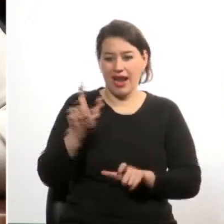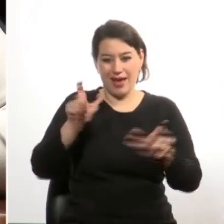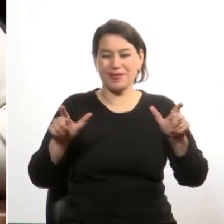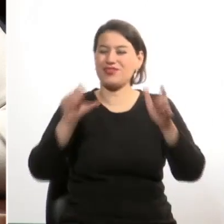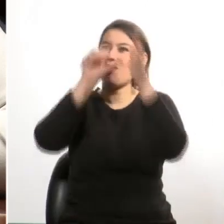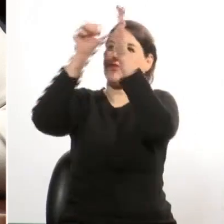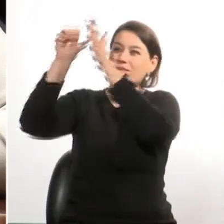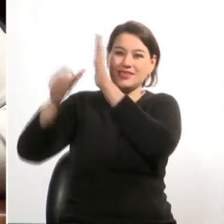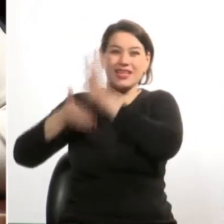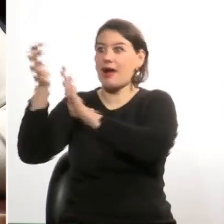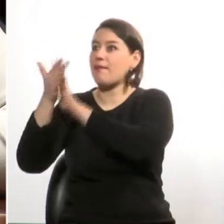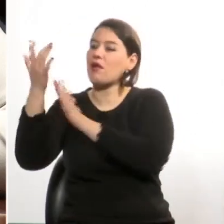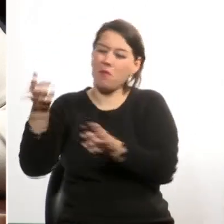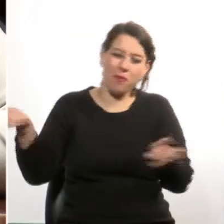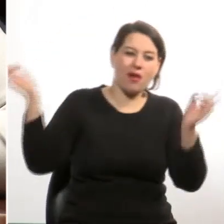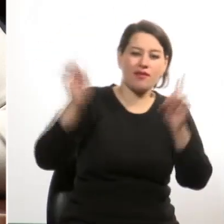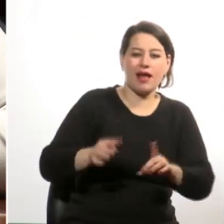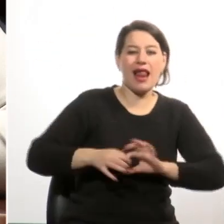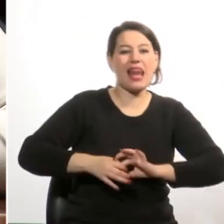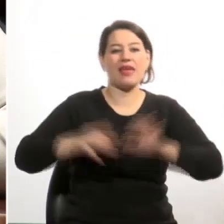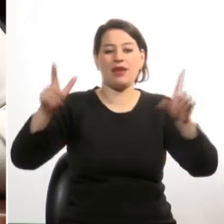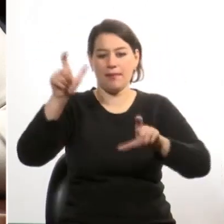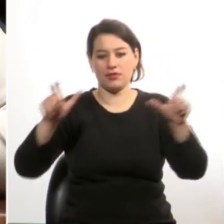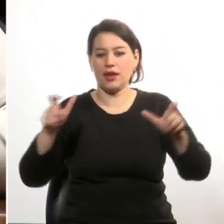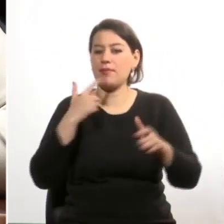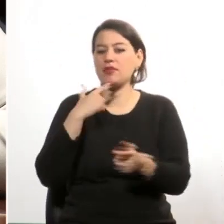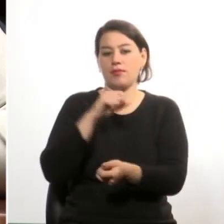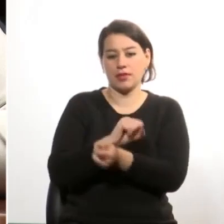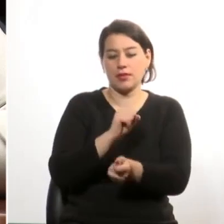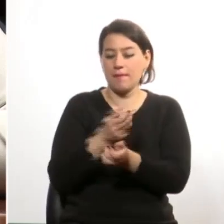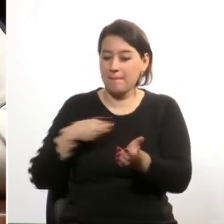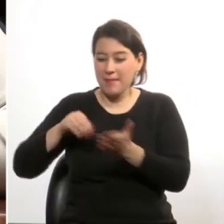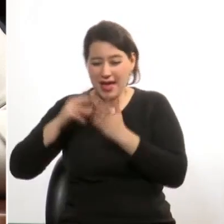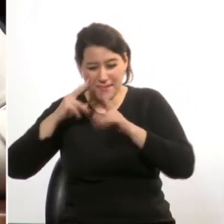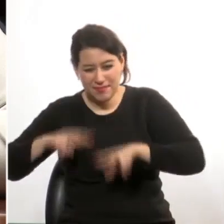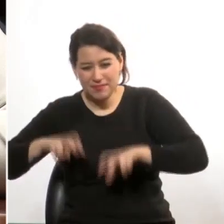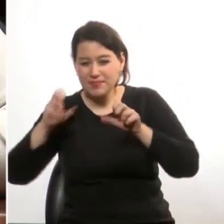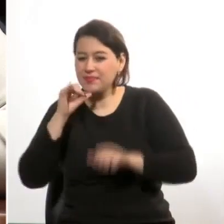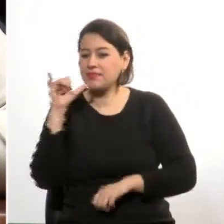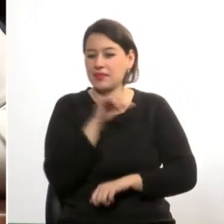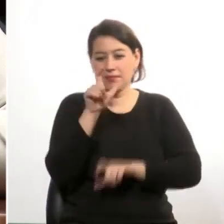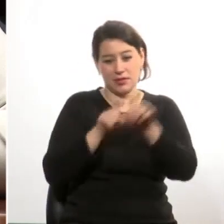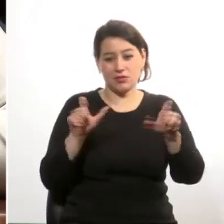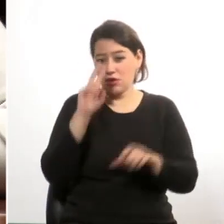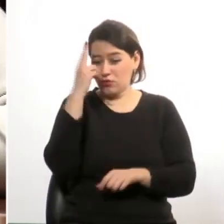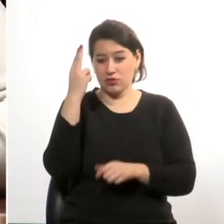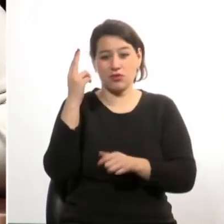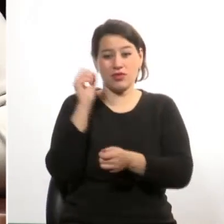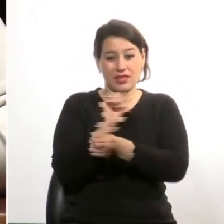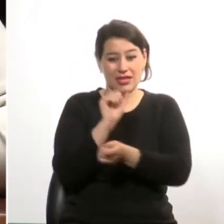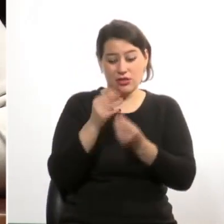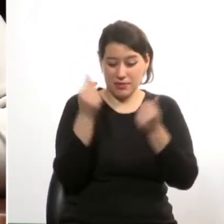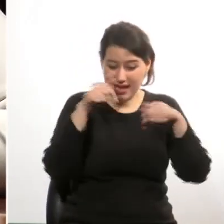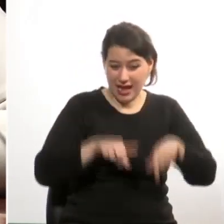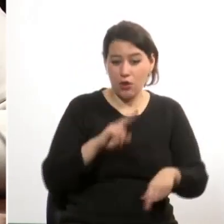al país, la liberación de los presos políticos, la investigación de las denuncias sobre uruguayos detenidos desaparecidos en